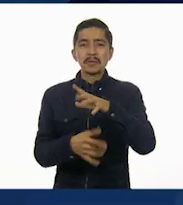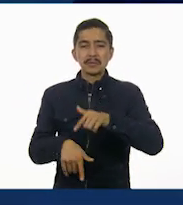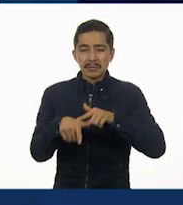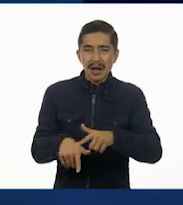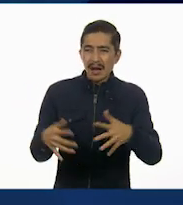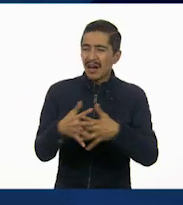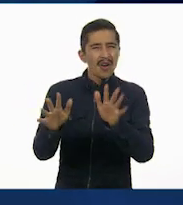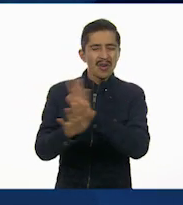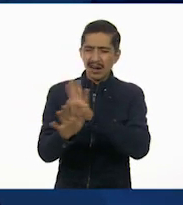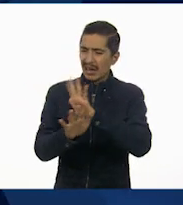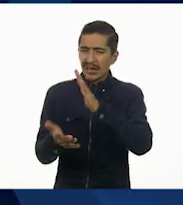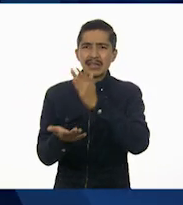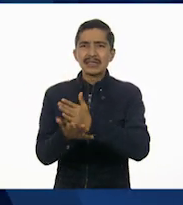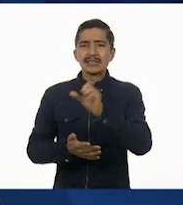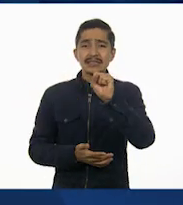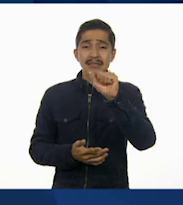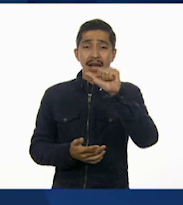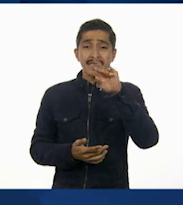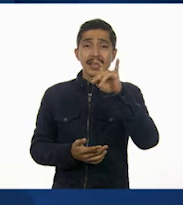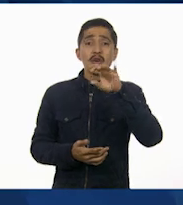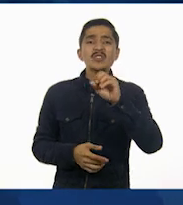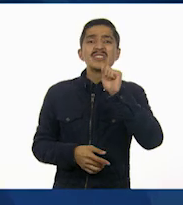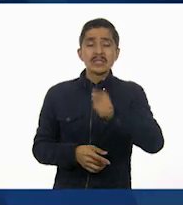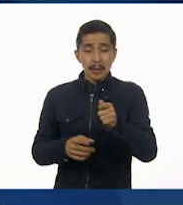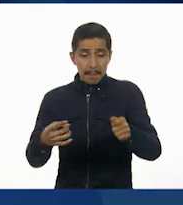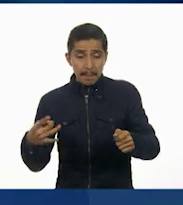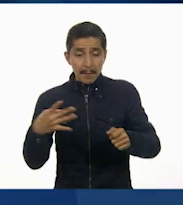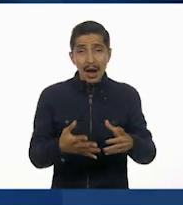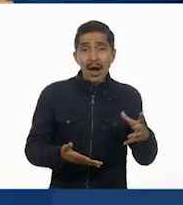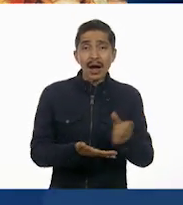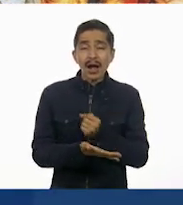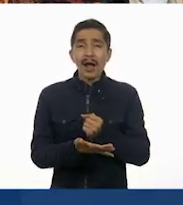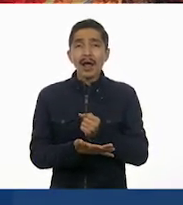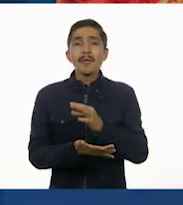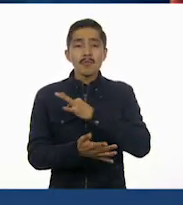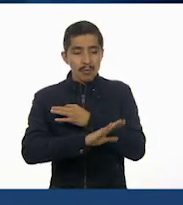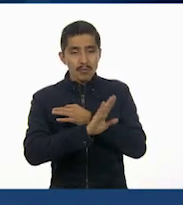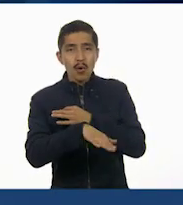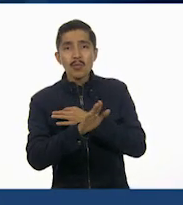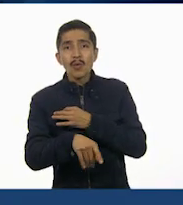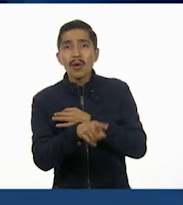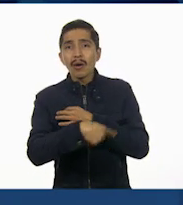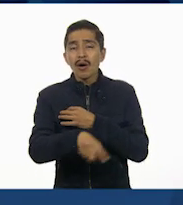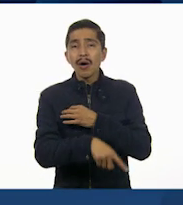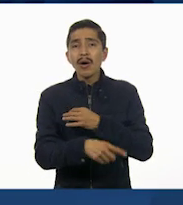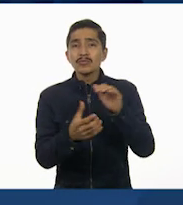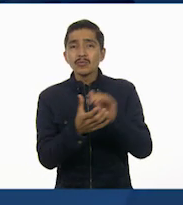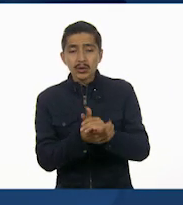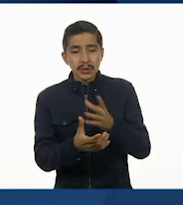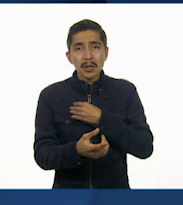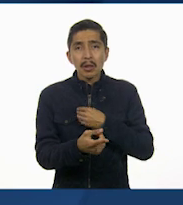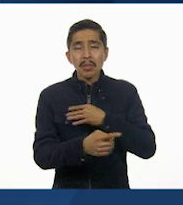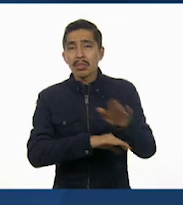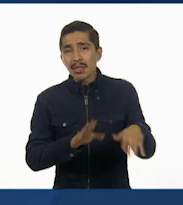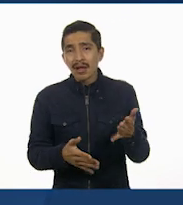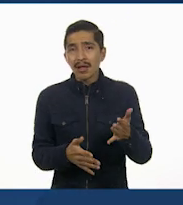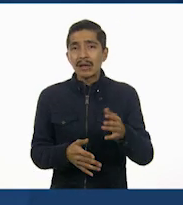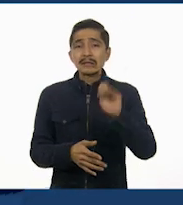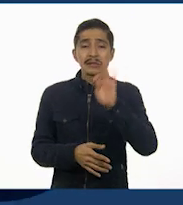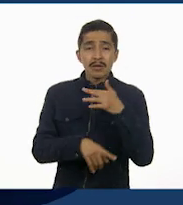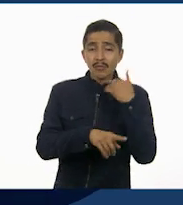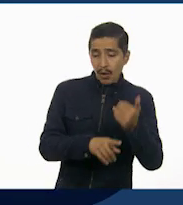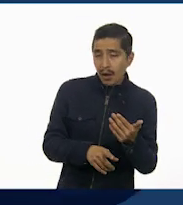continuara, pues si los sabinos vencían, perderían a sus hijos y esposos, aunque si los romanos ganaban, perderían a